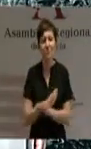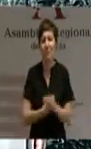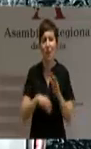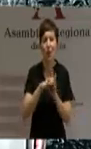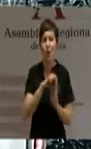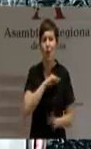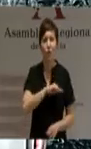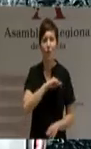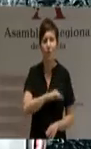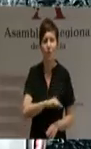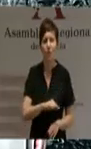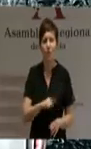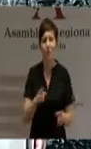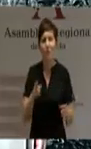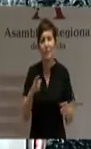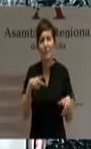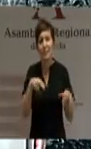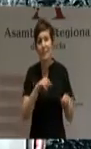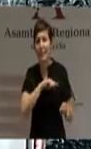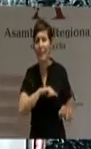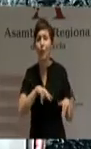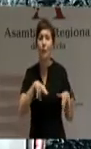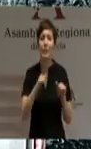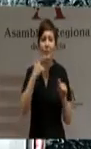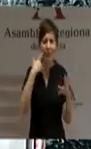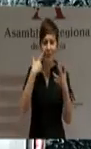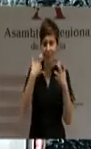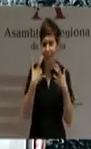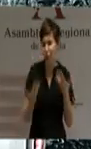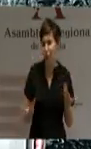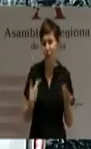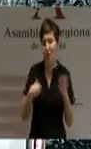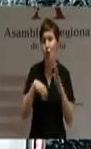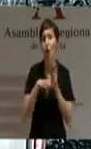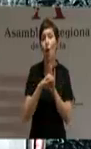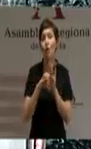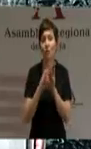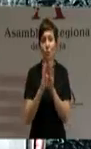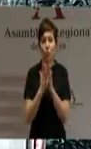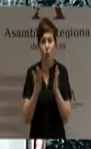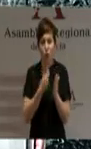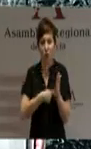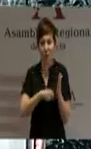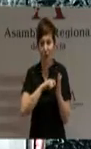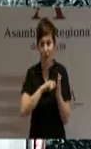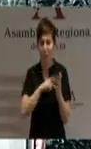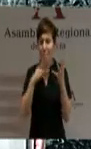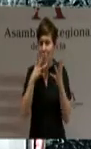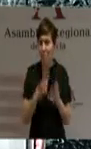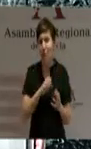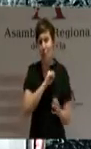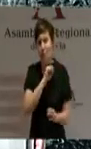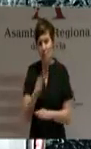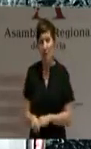mucho menos estético. Es la Constitución española, que es algo mucho más serio que la ética y que la estética. Y